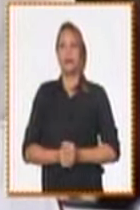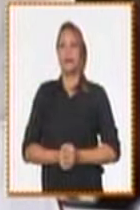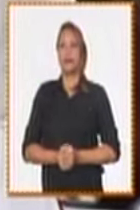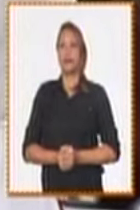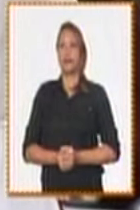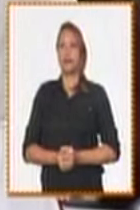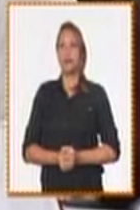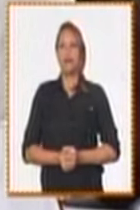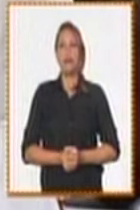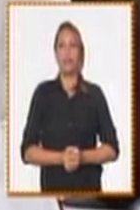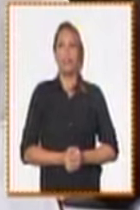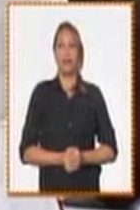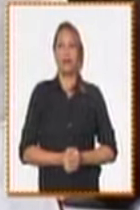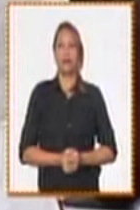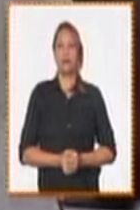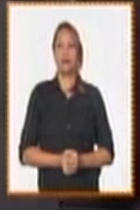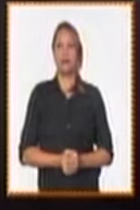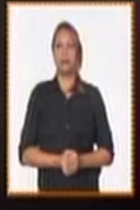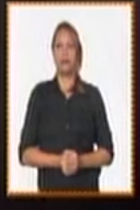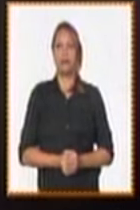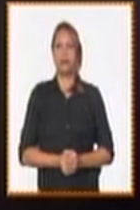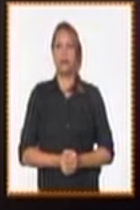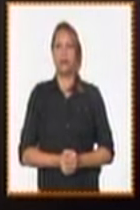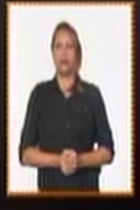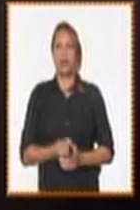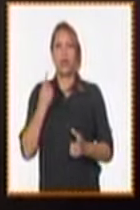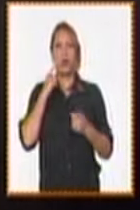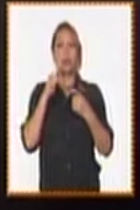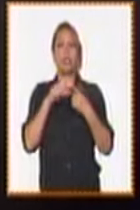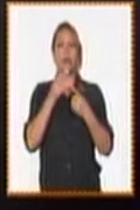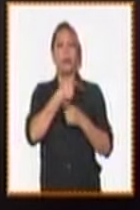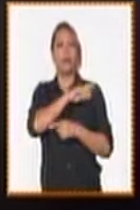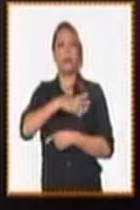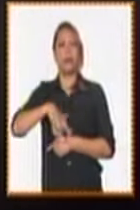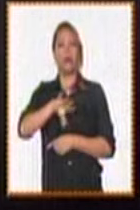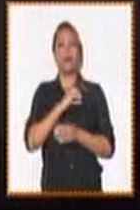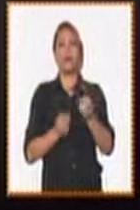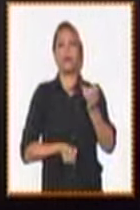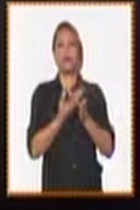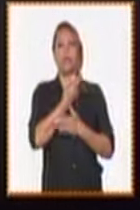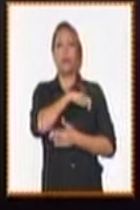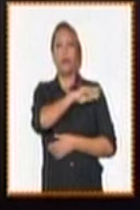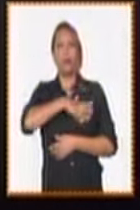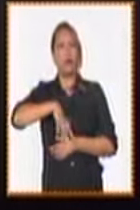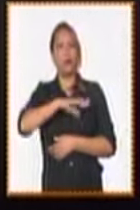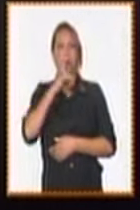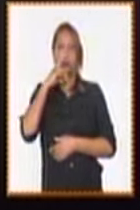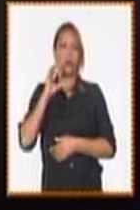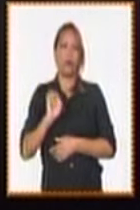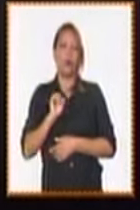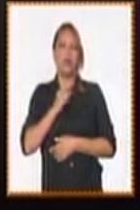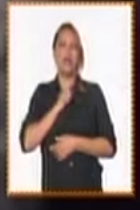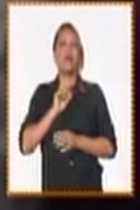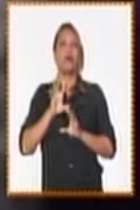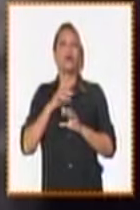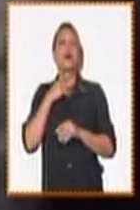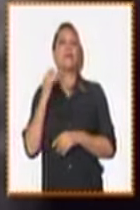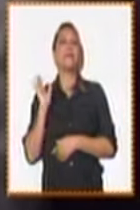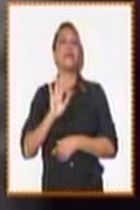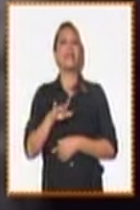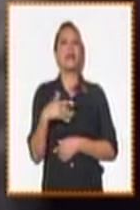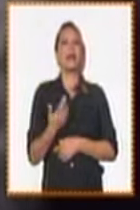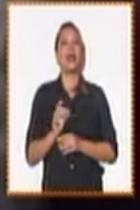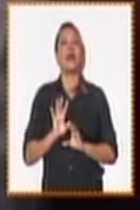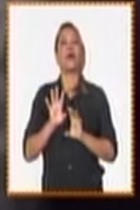Pero el objetivo de los españoles no era fundar un poblado en esos momentos. Ellos venían tras la captura de Atuey.